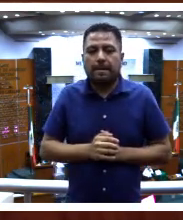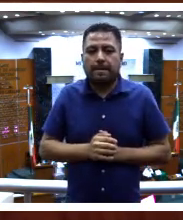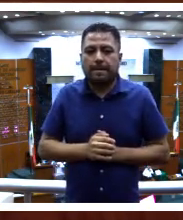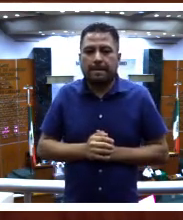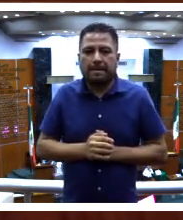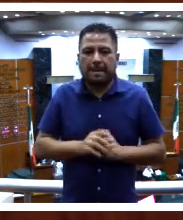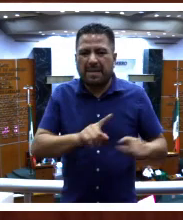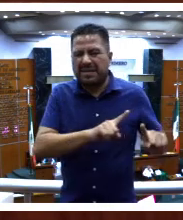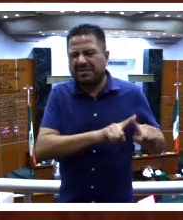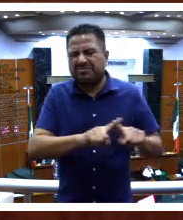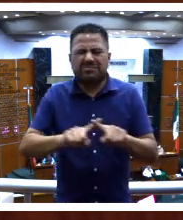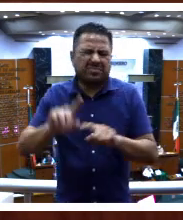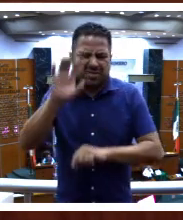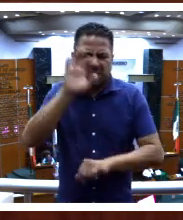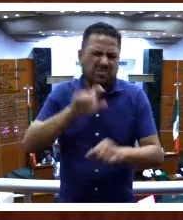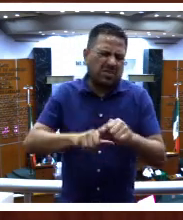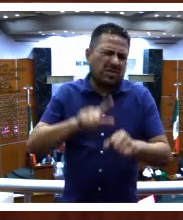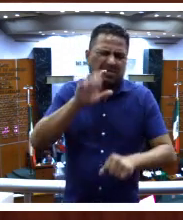la multiculturalidad,